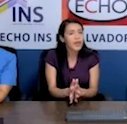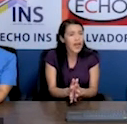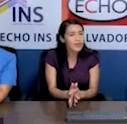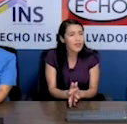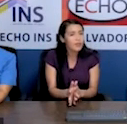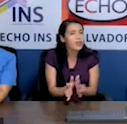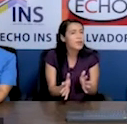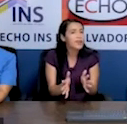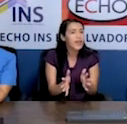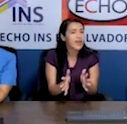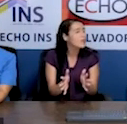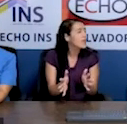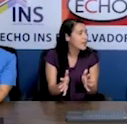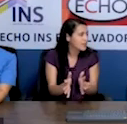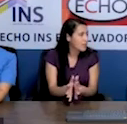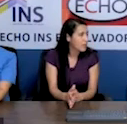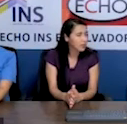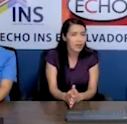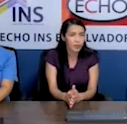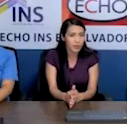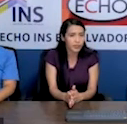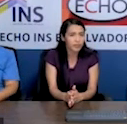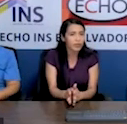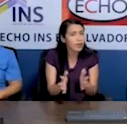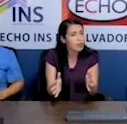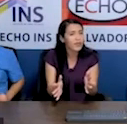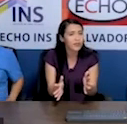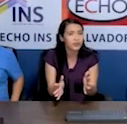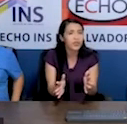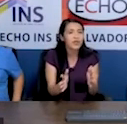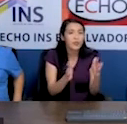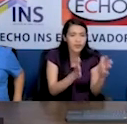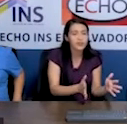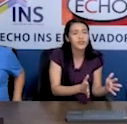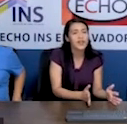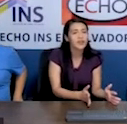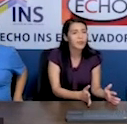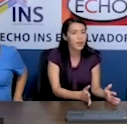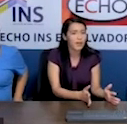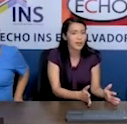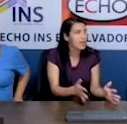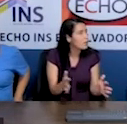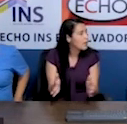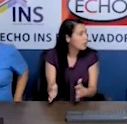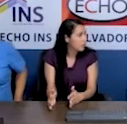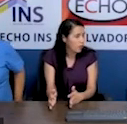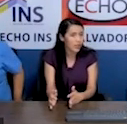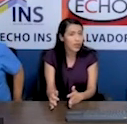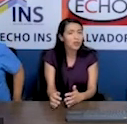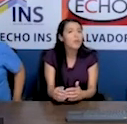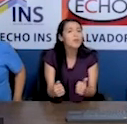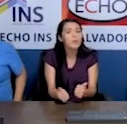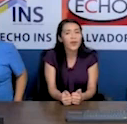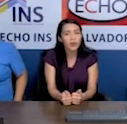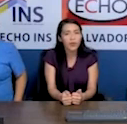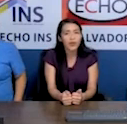como recuperable, podemos entrar en un encarnizamiento terapéutico. Ojo con esto. ¿Cuándo sí es recuperable y cuándo